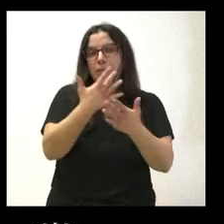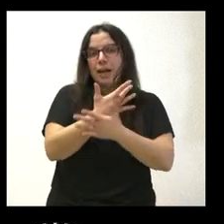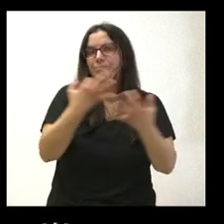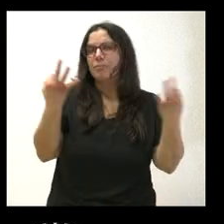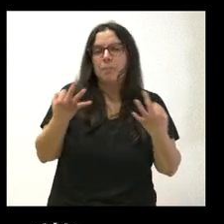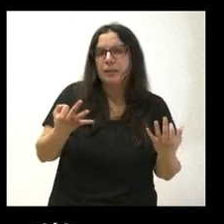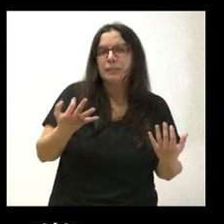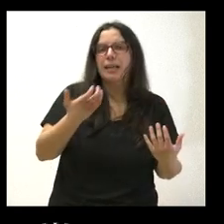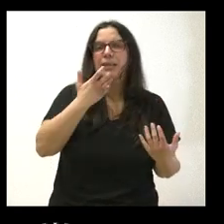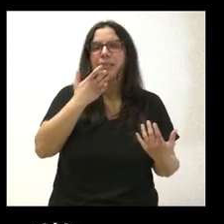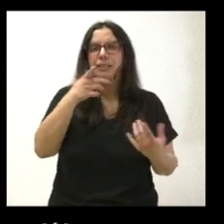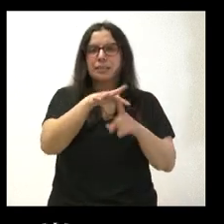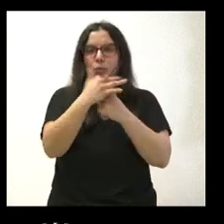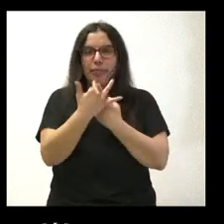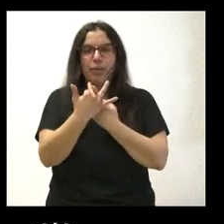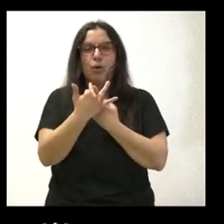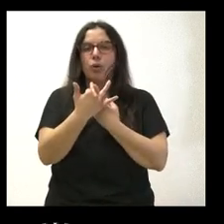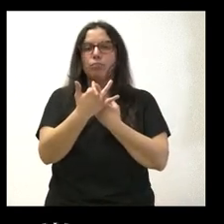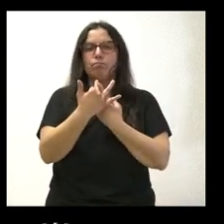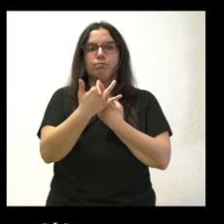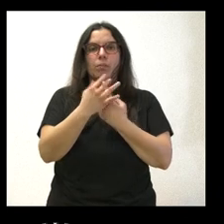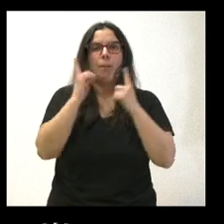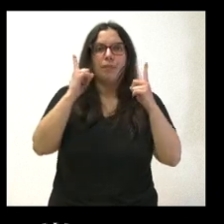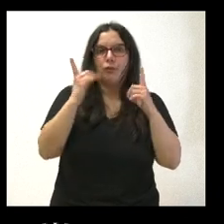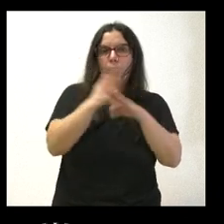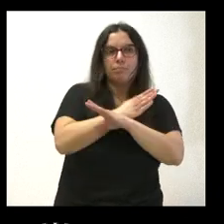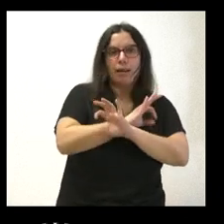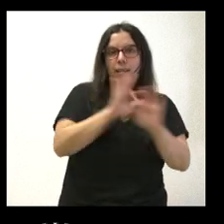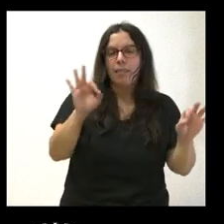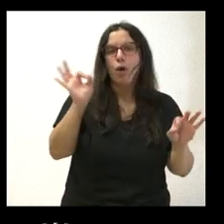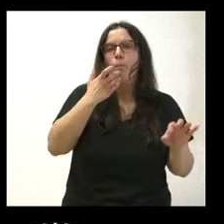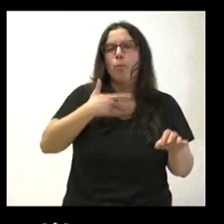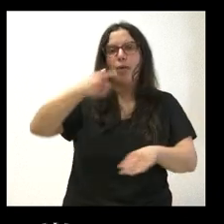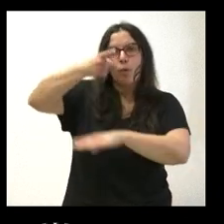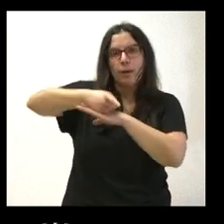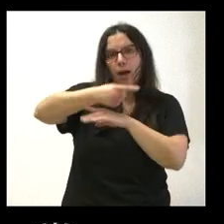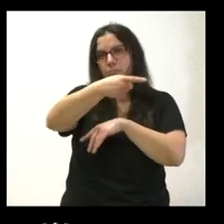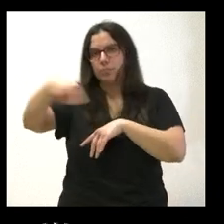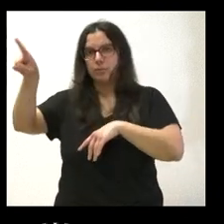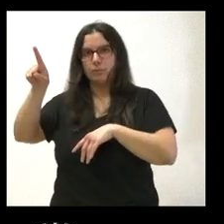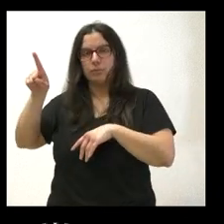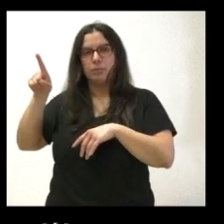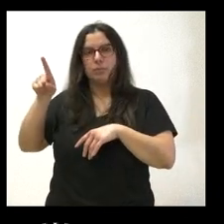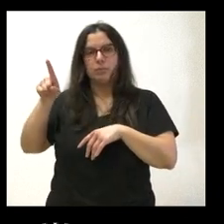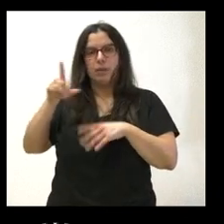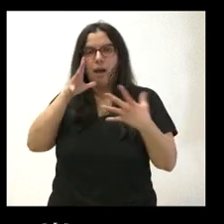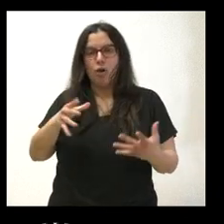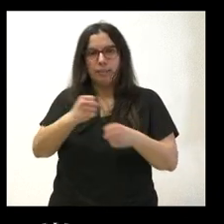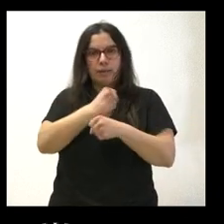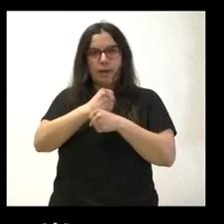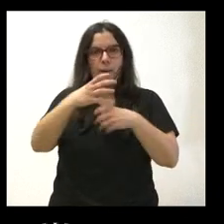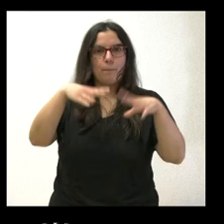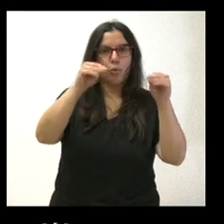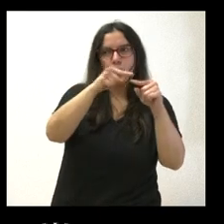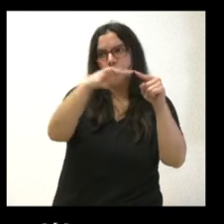ocurre si esta situación no se había previsto y si se puede obligar a a los cirujanos de que actualmente prestan servicio en